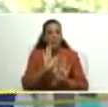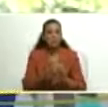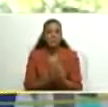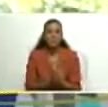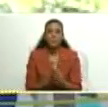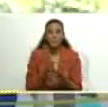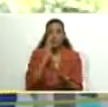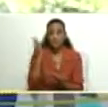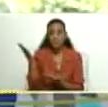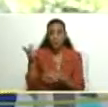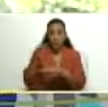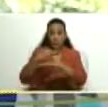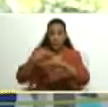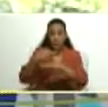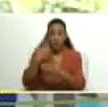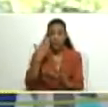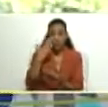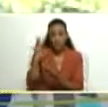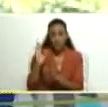Héctor, compañero,